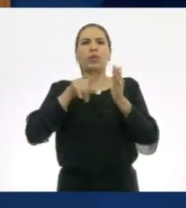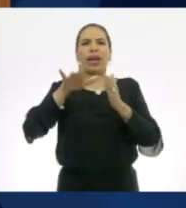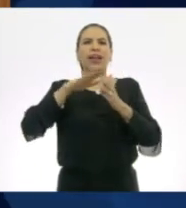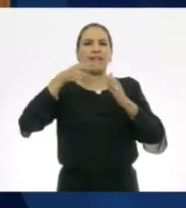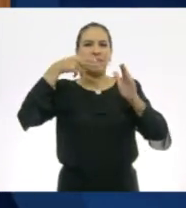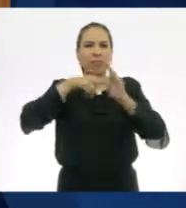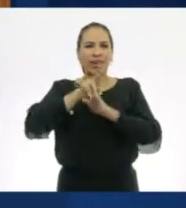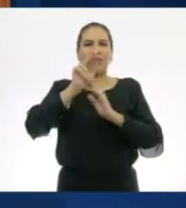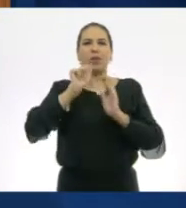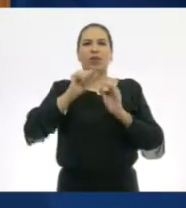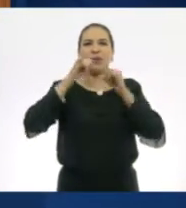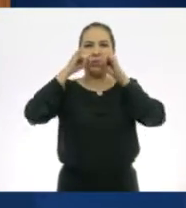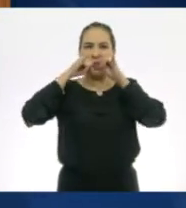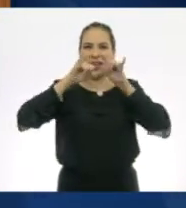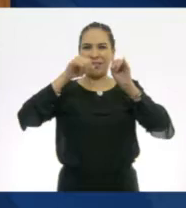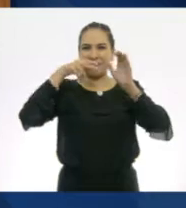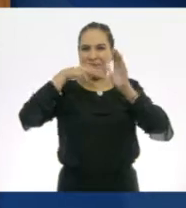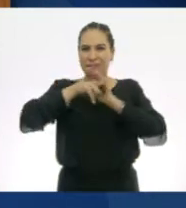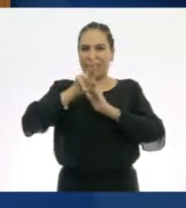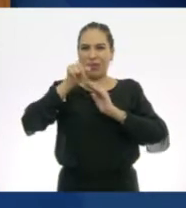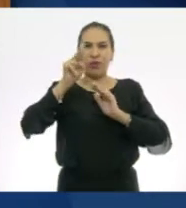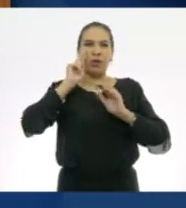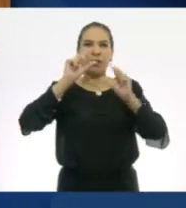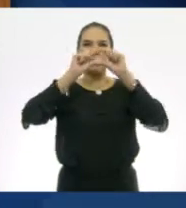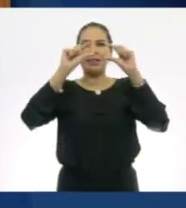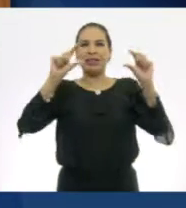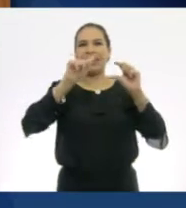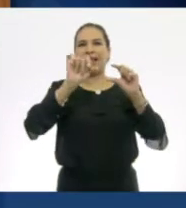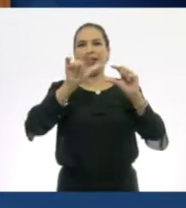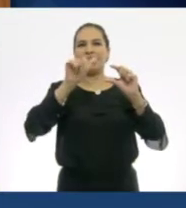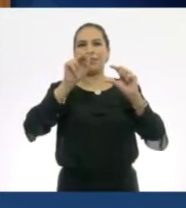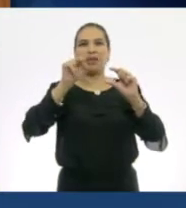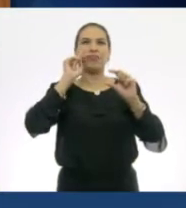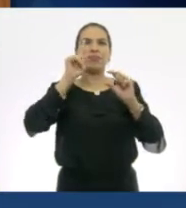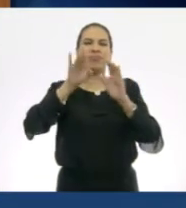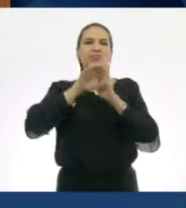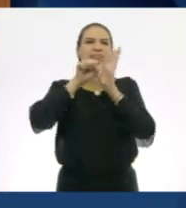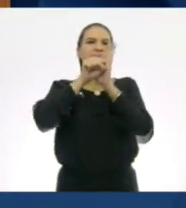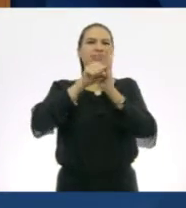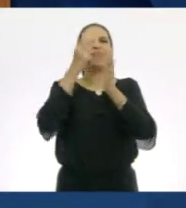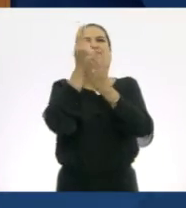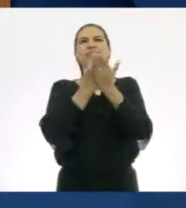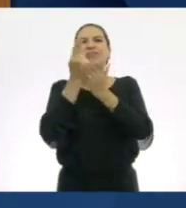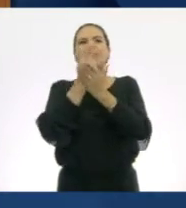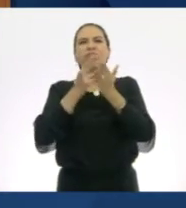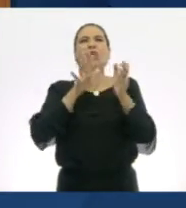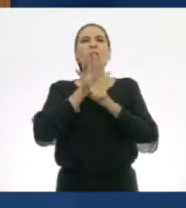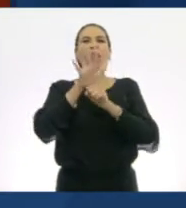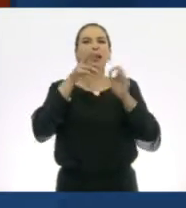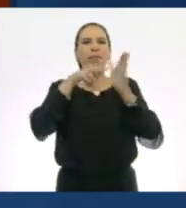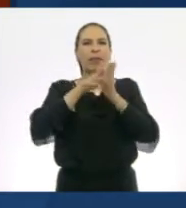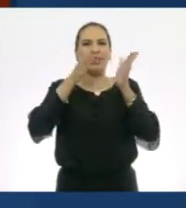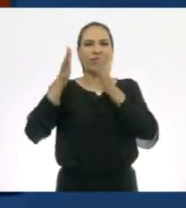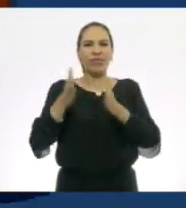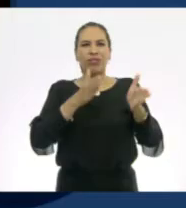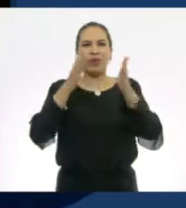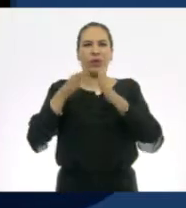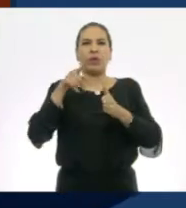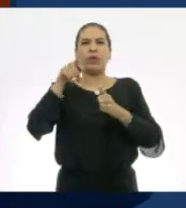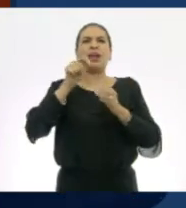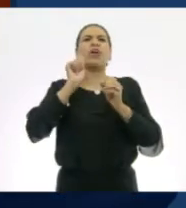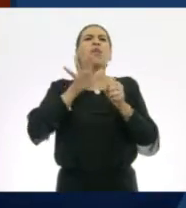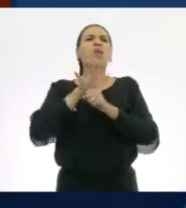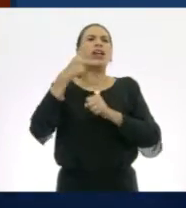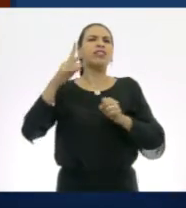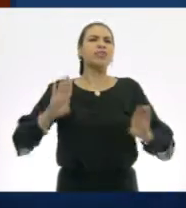metro, si nos fijamos en los símbolos que nos van determinando en qué estación estamos, la que corresponde a esa